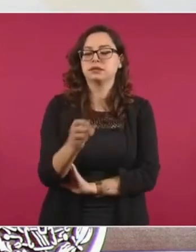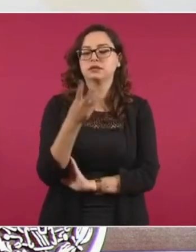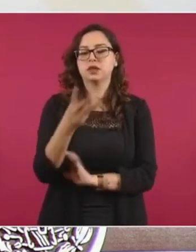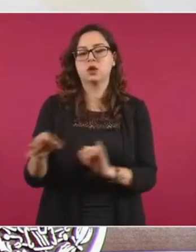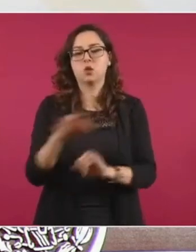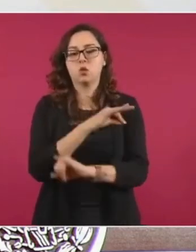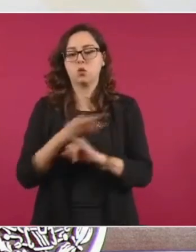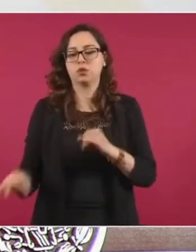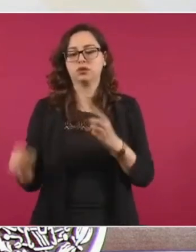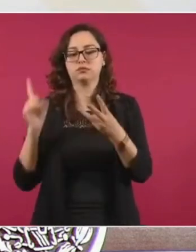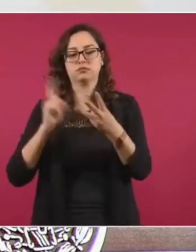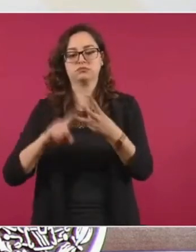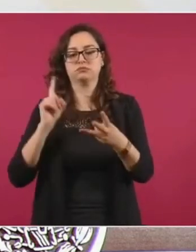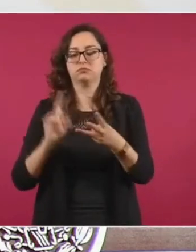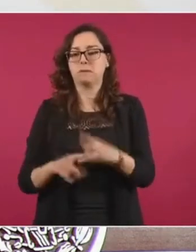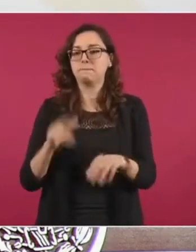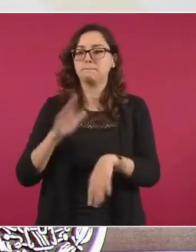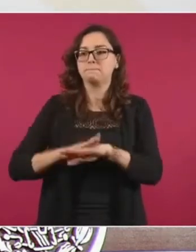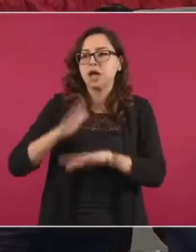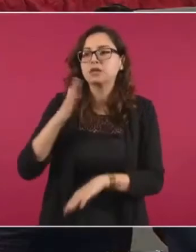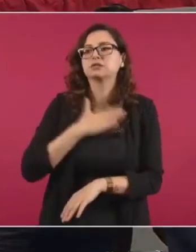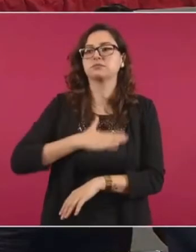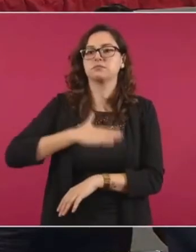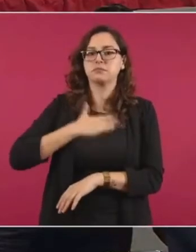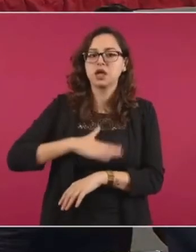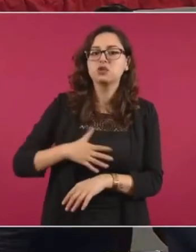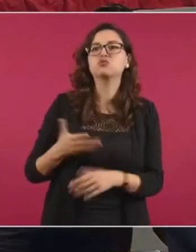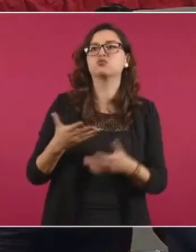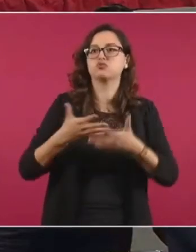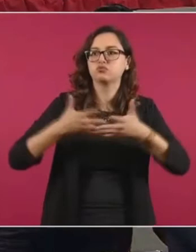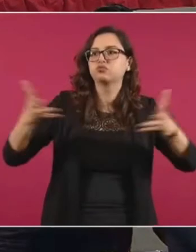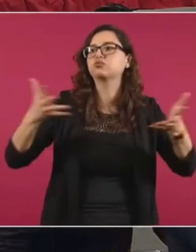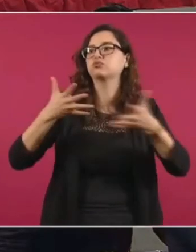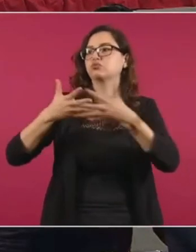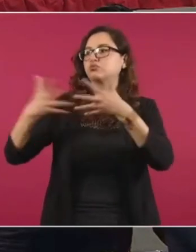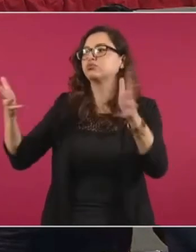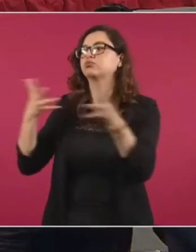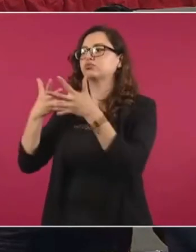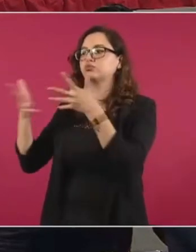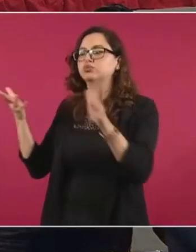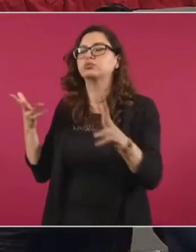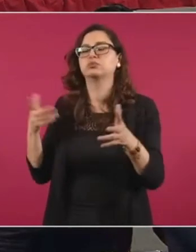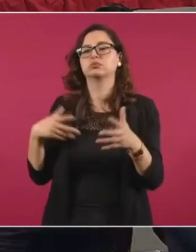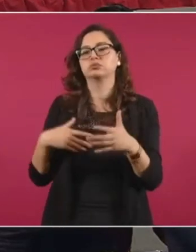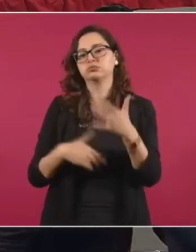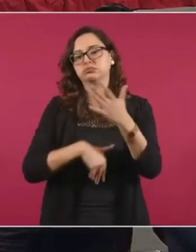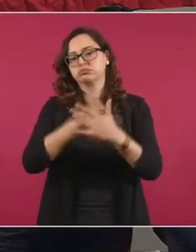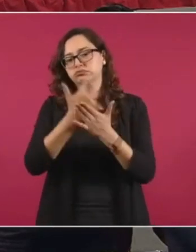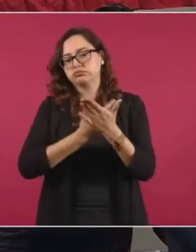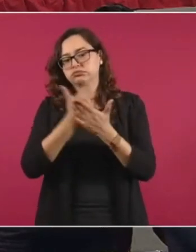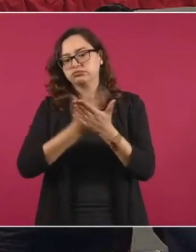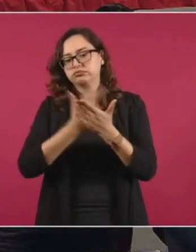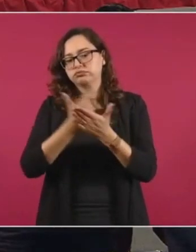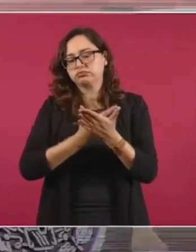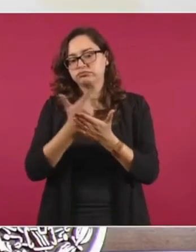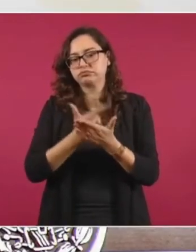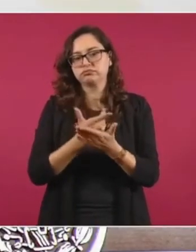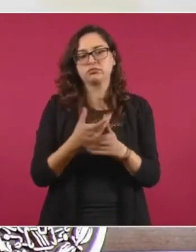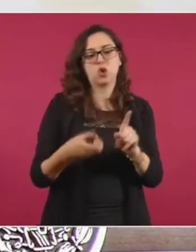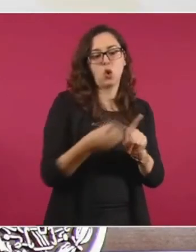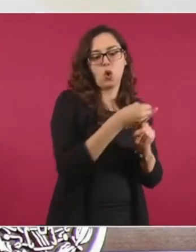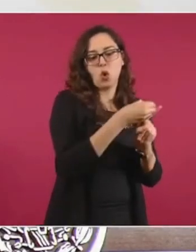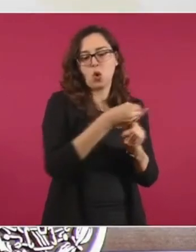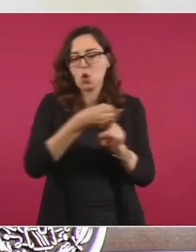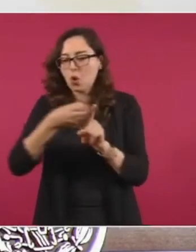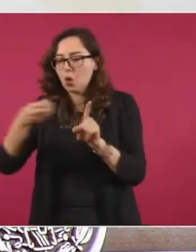de instalaciones sanitarias. En esto tenemos proyectado hacer un reordenamiento